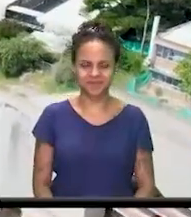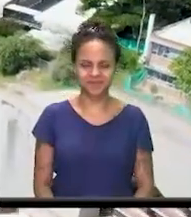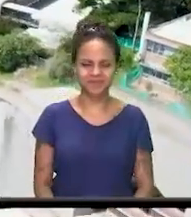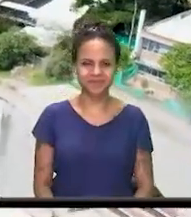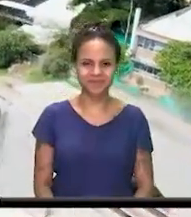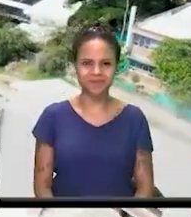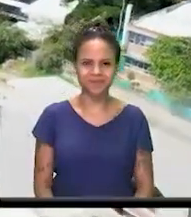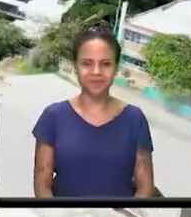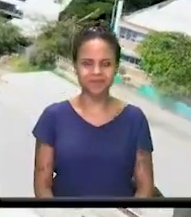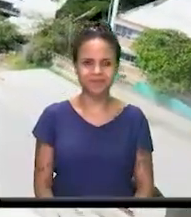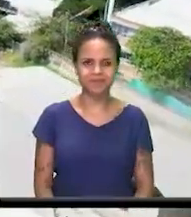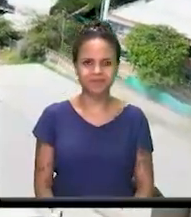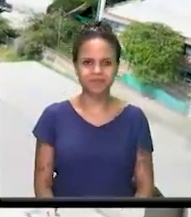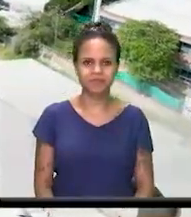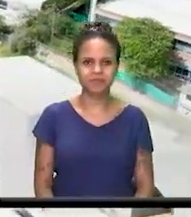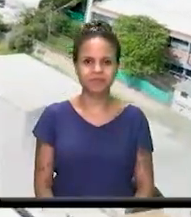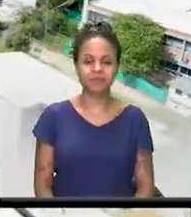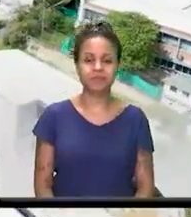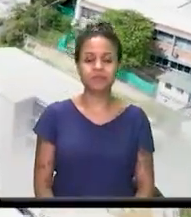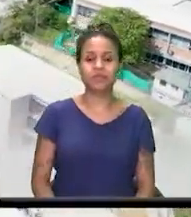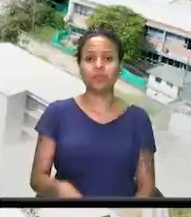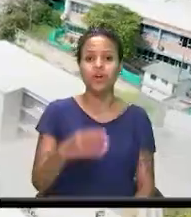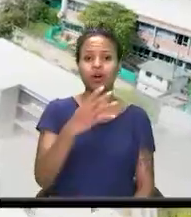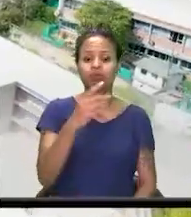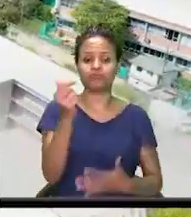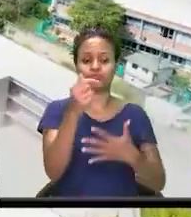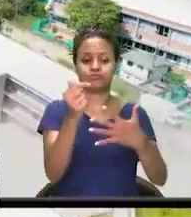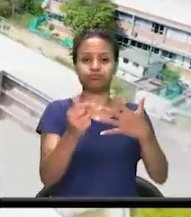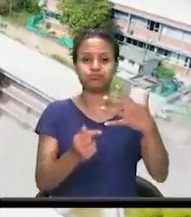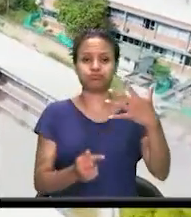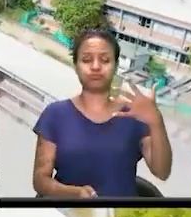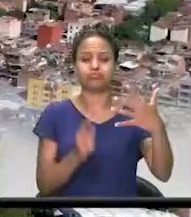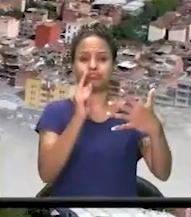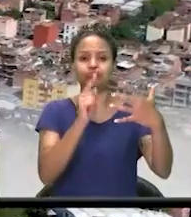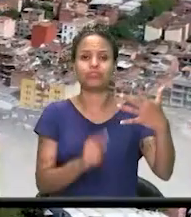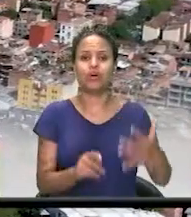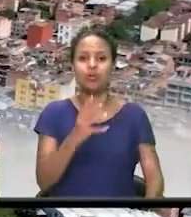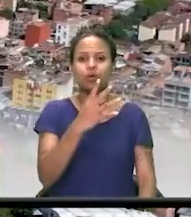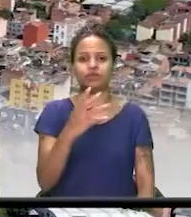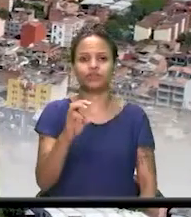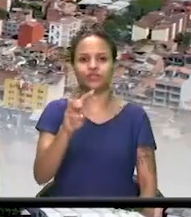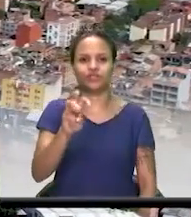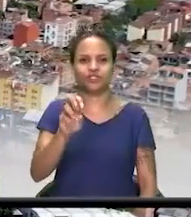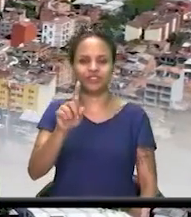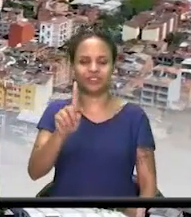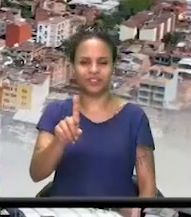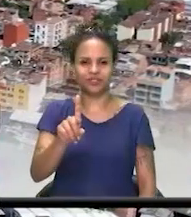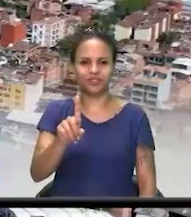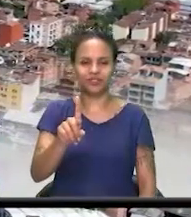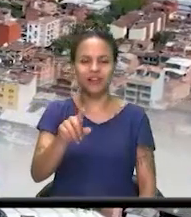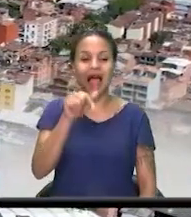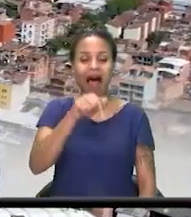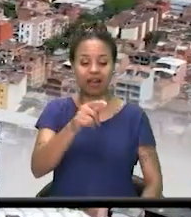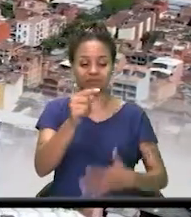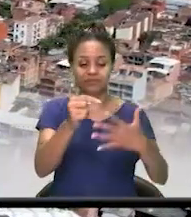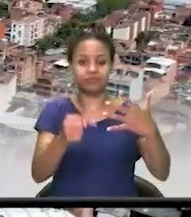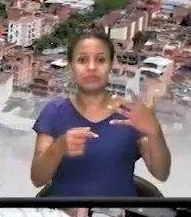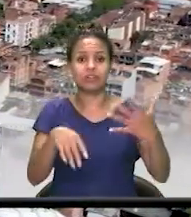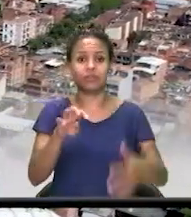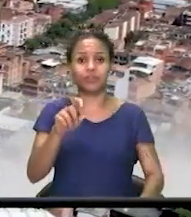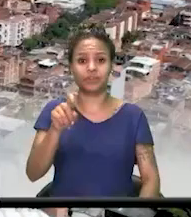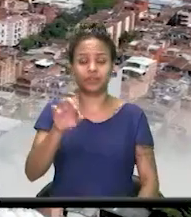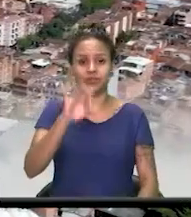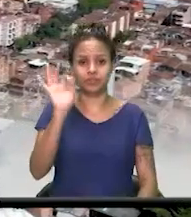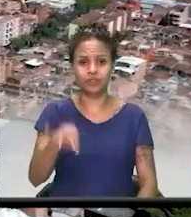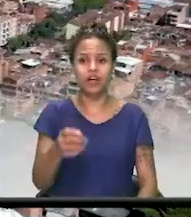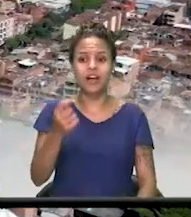Son 481 indicadores que a hoy presentan un cumplimiento histórico de más del 96%, faltando un mes